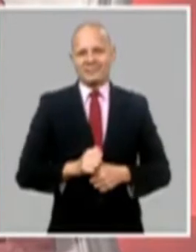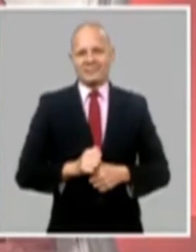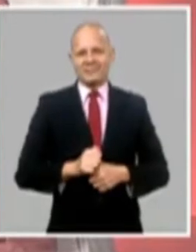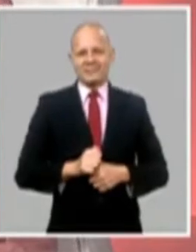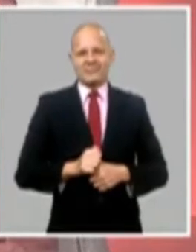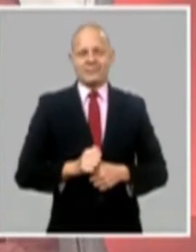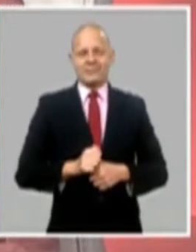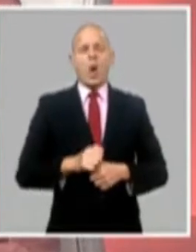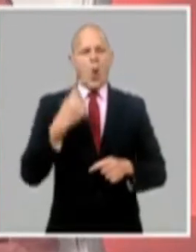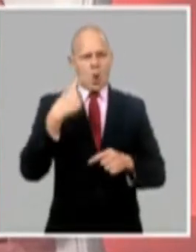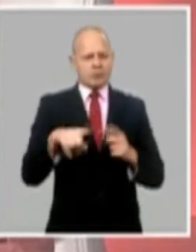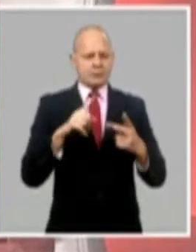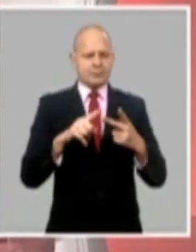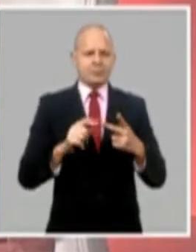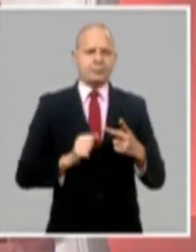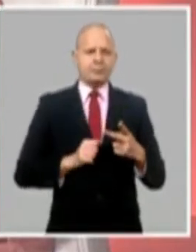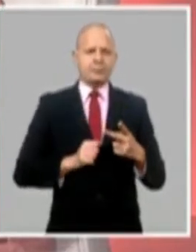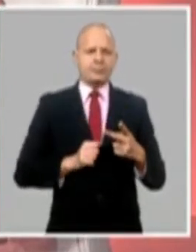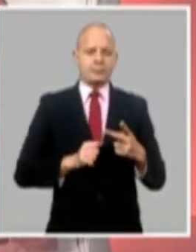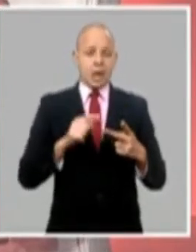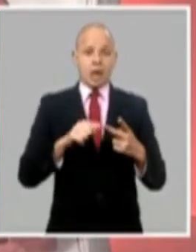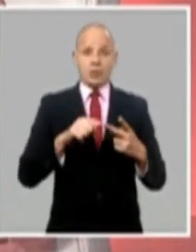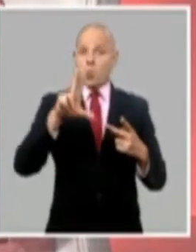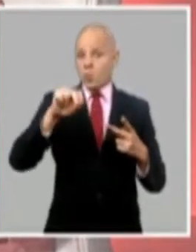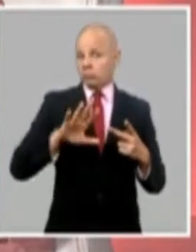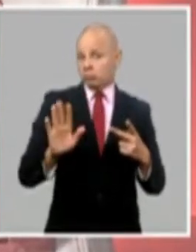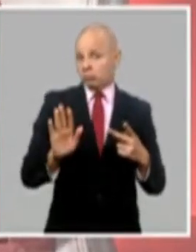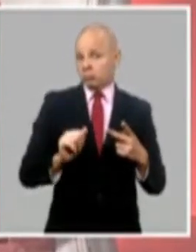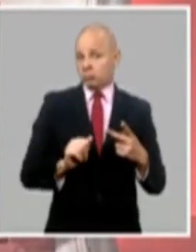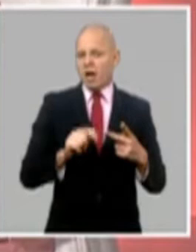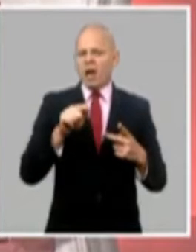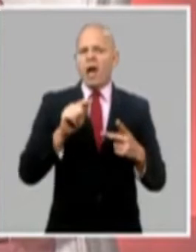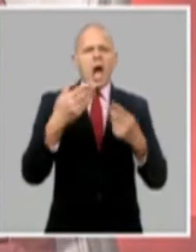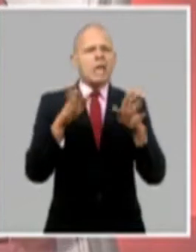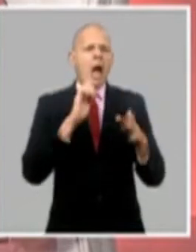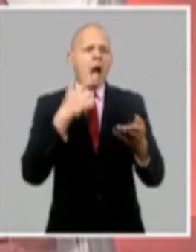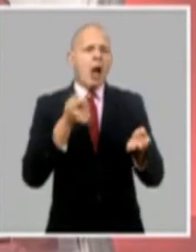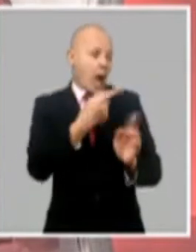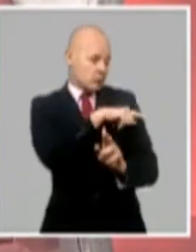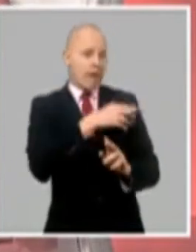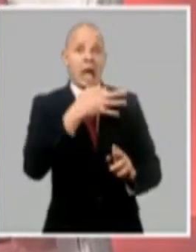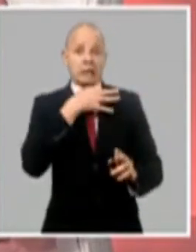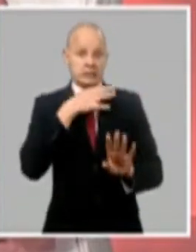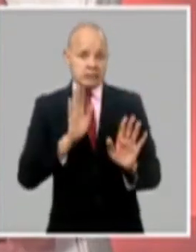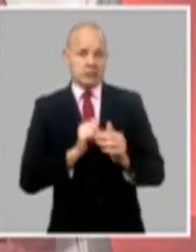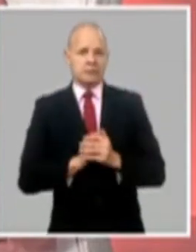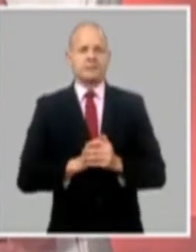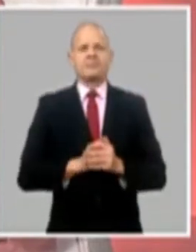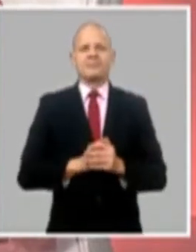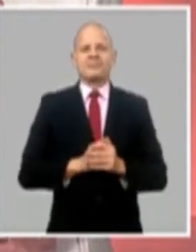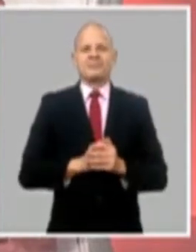quería llamar la atención, porque es totalmente novedoso, que incluso abrió en el mes de enero, fundamentalmente fue donde más se